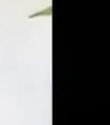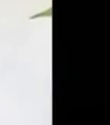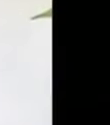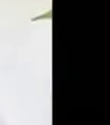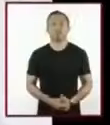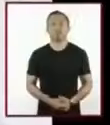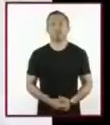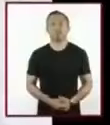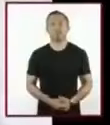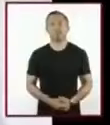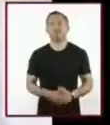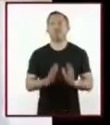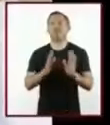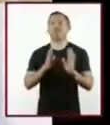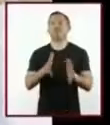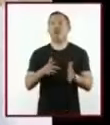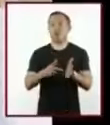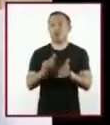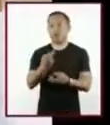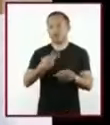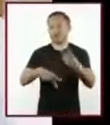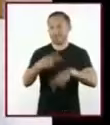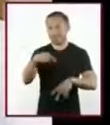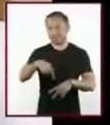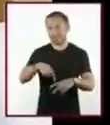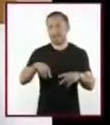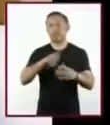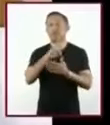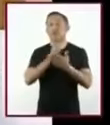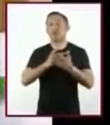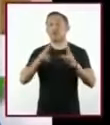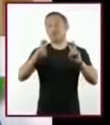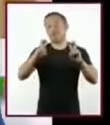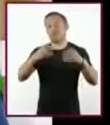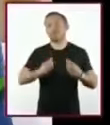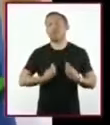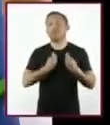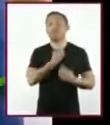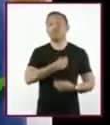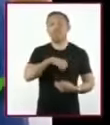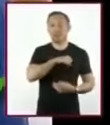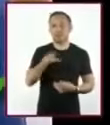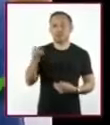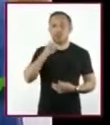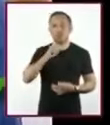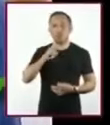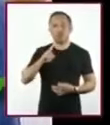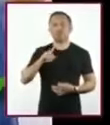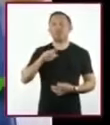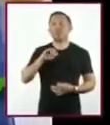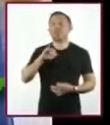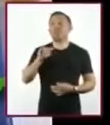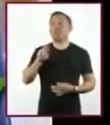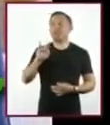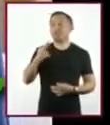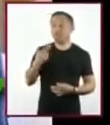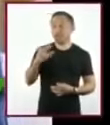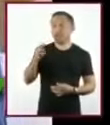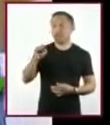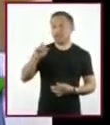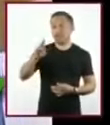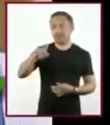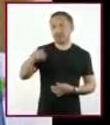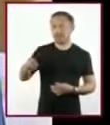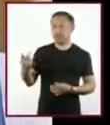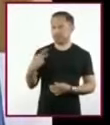Ya estamos de regreso aquí en Vivir Sano platicando con Yanitza Márquez. Y bueno, me gustaría mucho que ahondáramos también